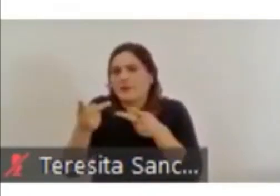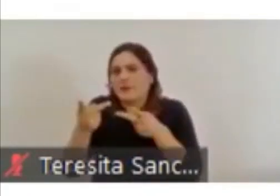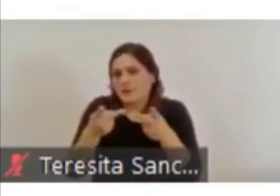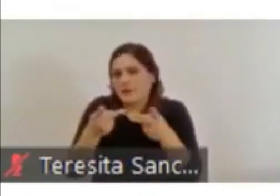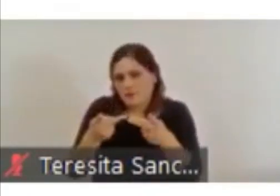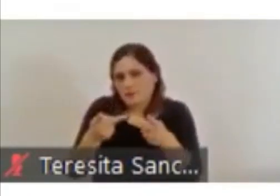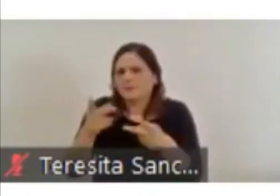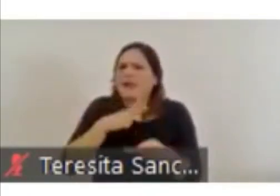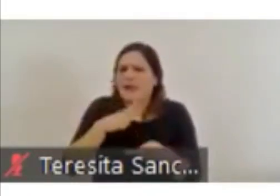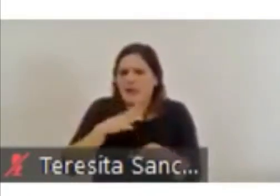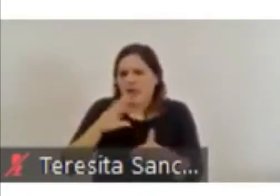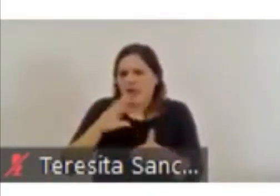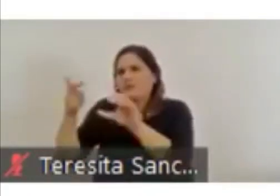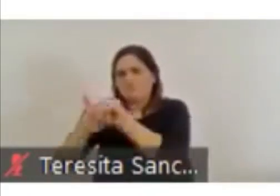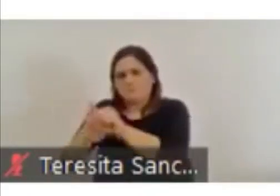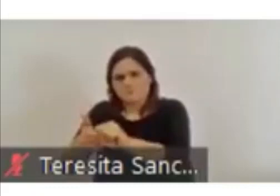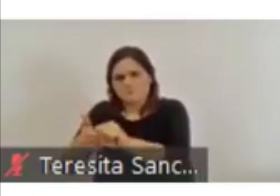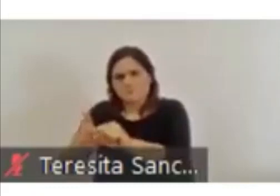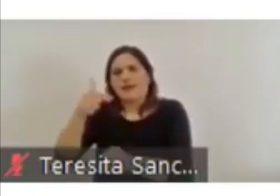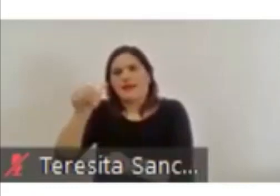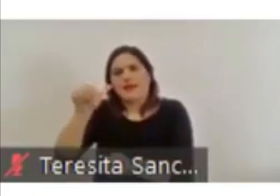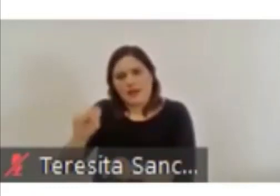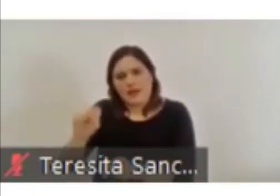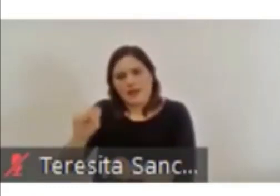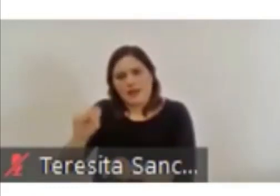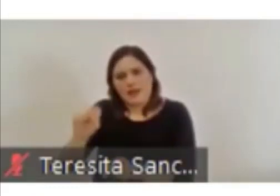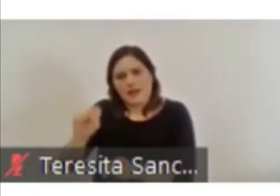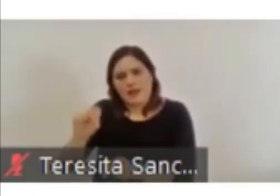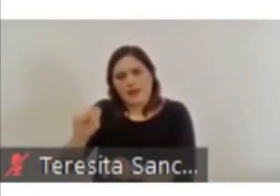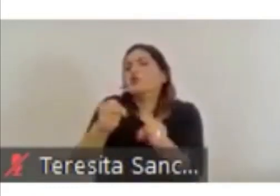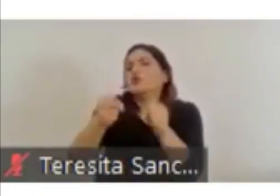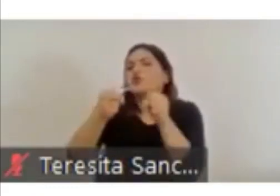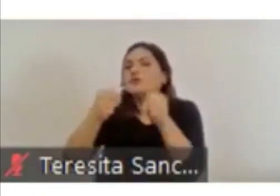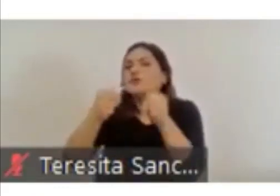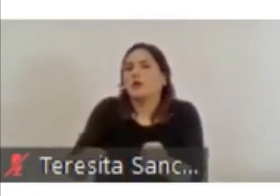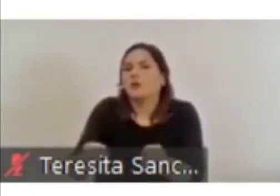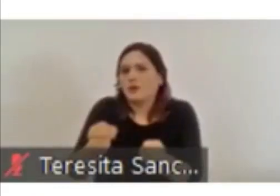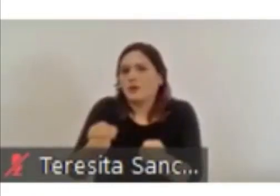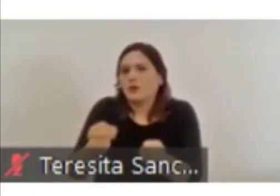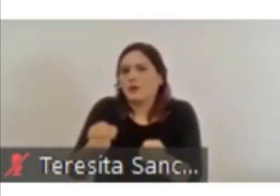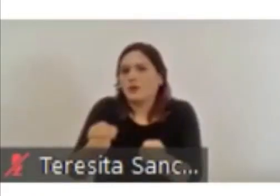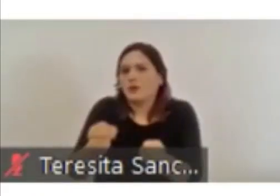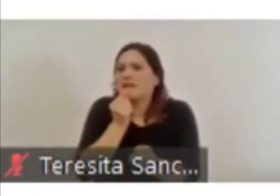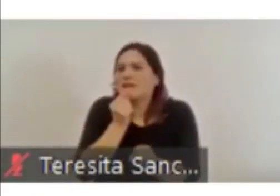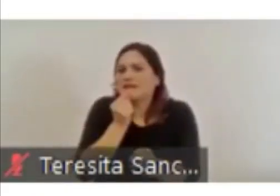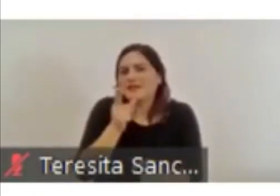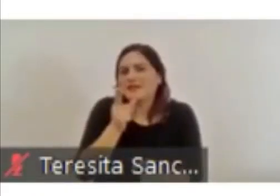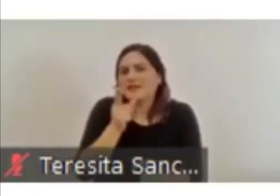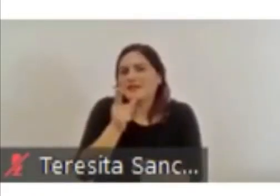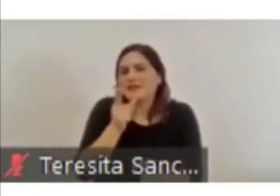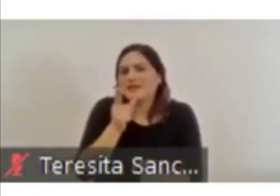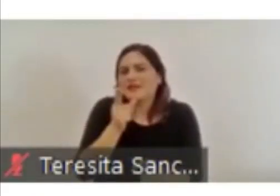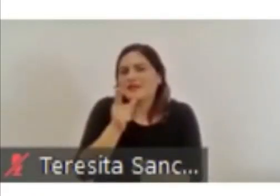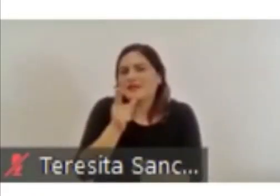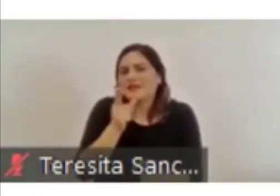un módulo de seguridad pública, en donde les enseñan qué hace el despachador